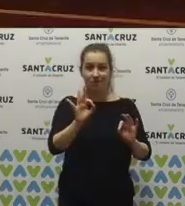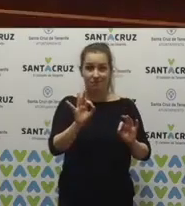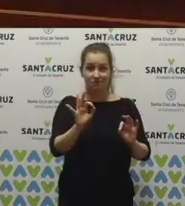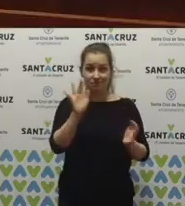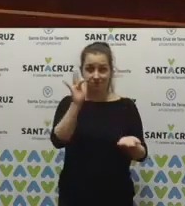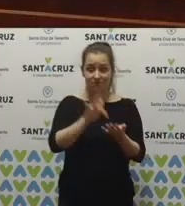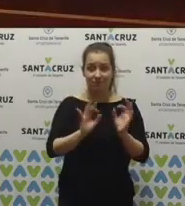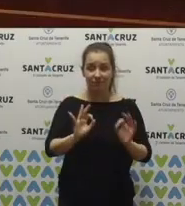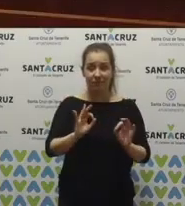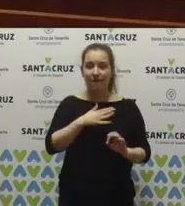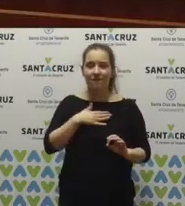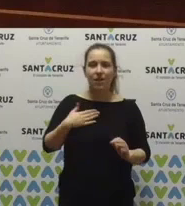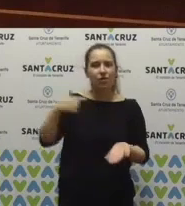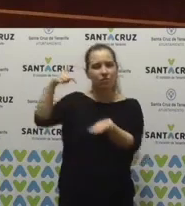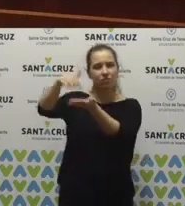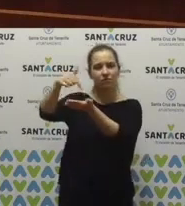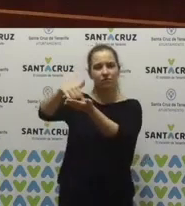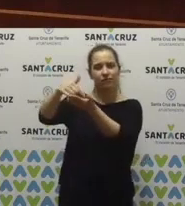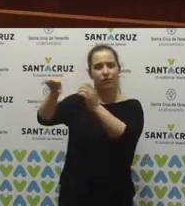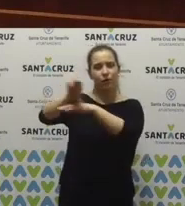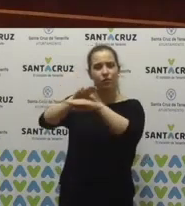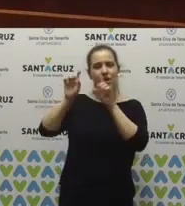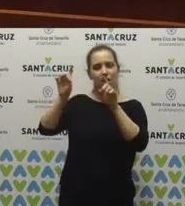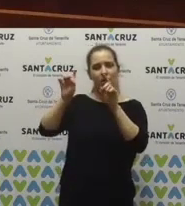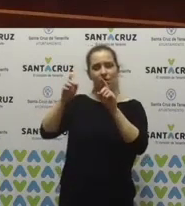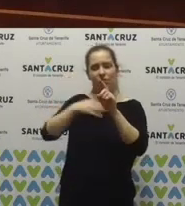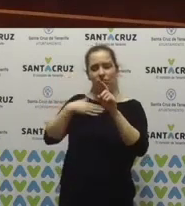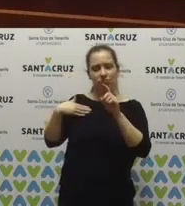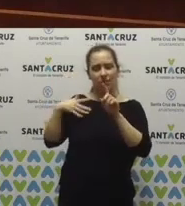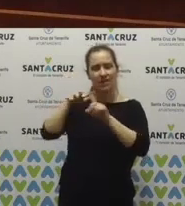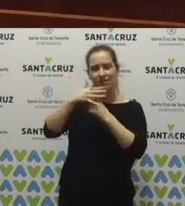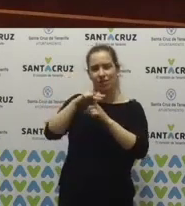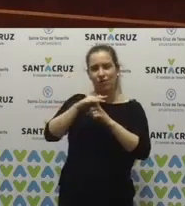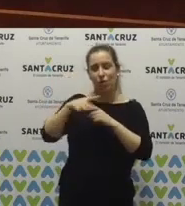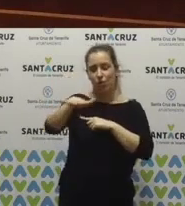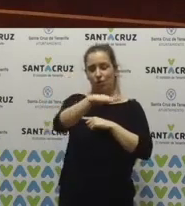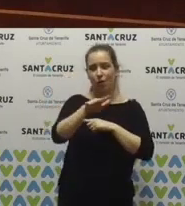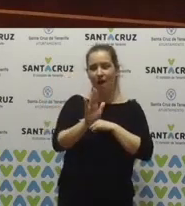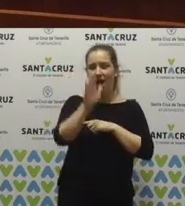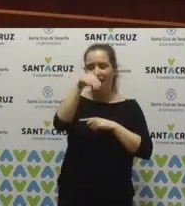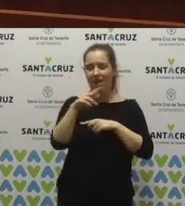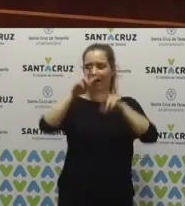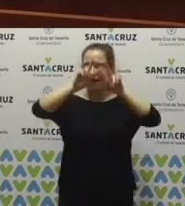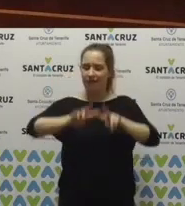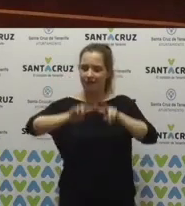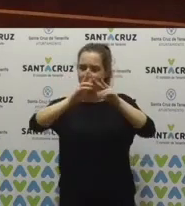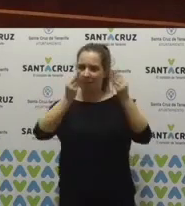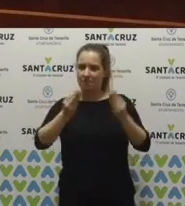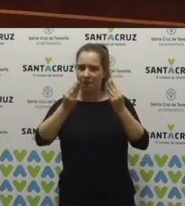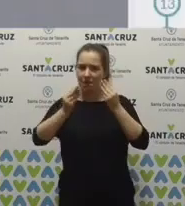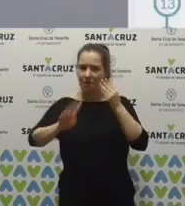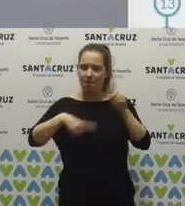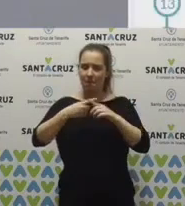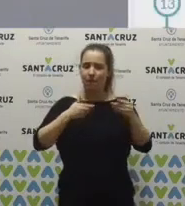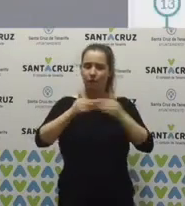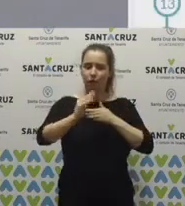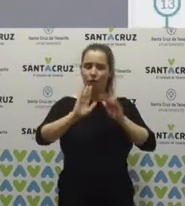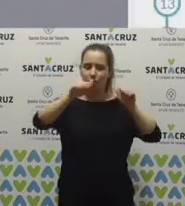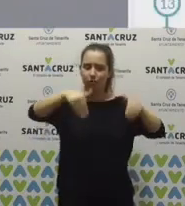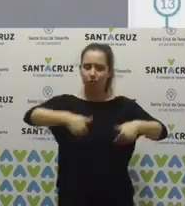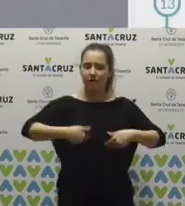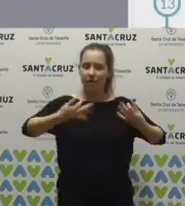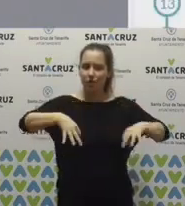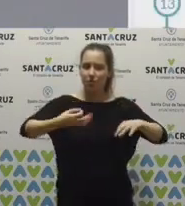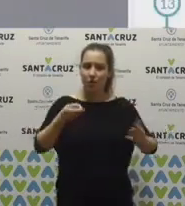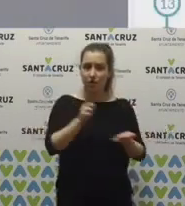educación tal y como pone la moción hacer un estudio sobre la situación del distrito de anaga y cómo se va a volver a la normalidad a partir del mes de